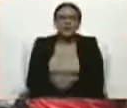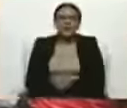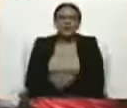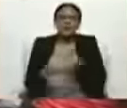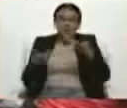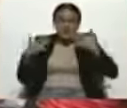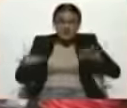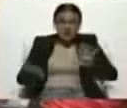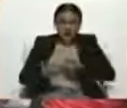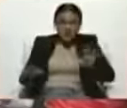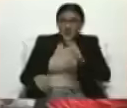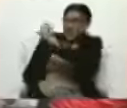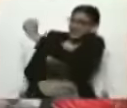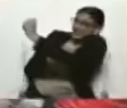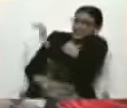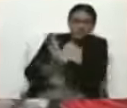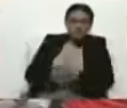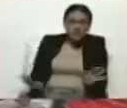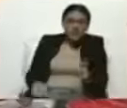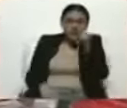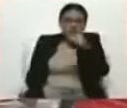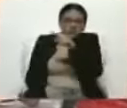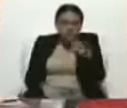Mandarla a su grupo de 1x10.